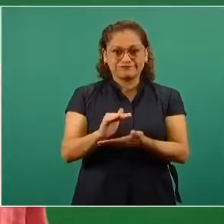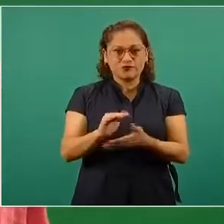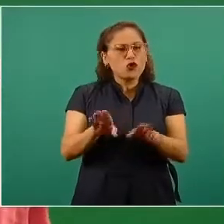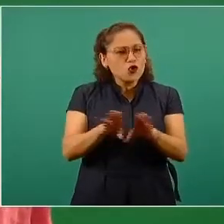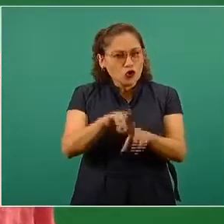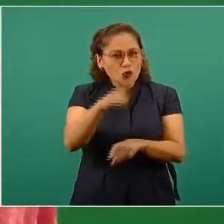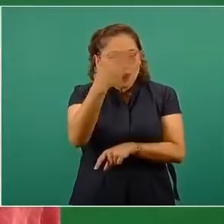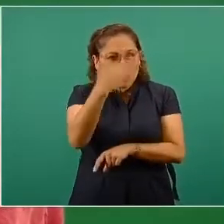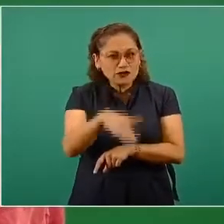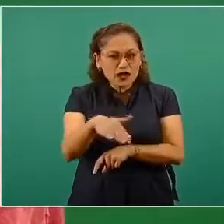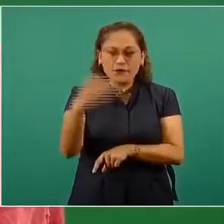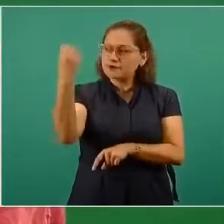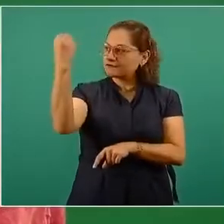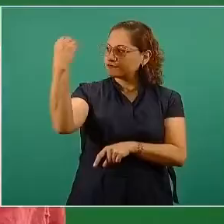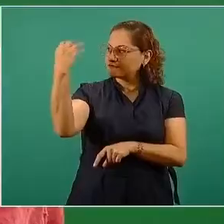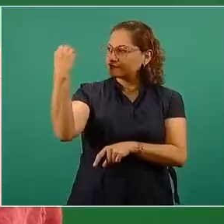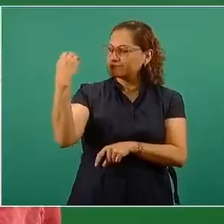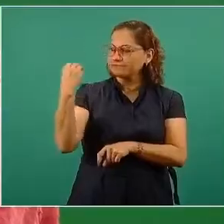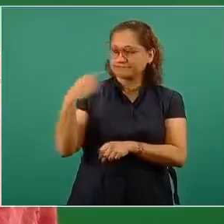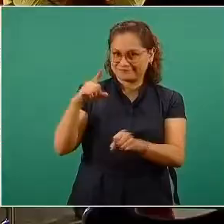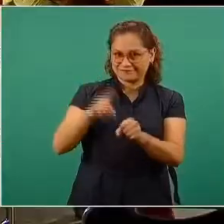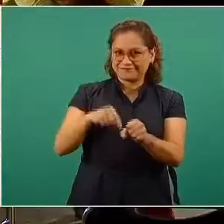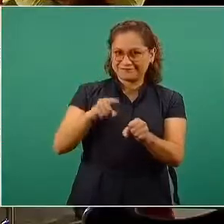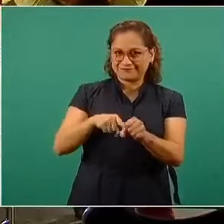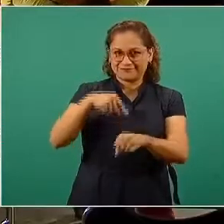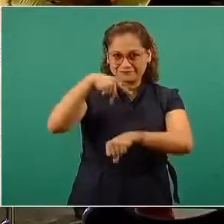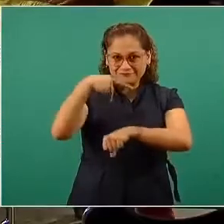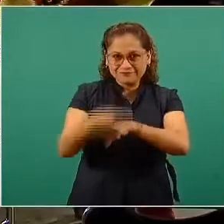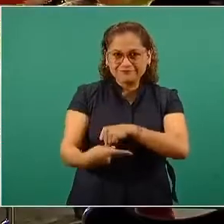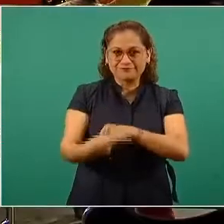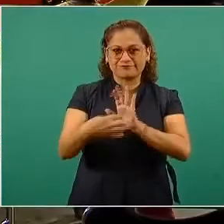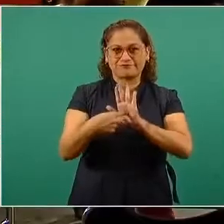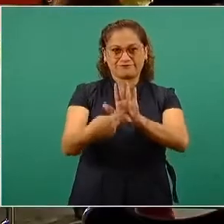representamos con el semáforo de riesgo COVID.